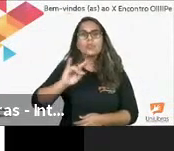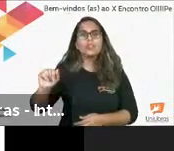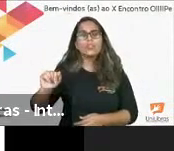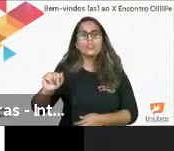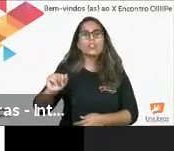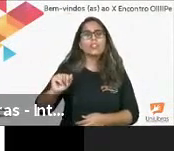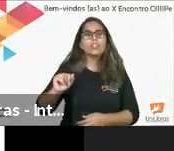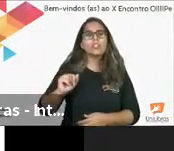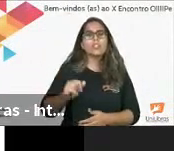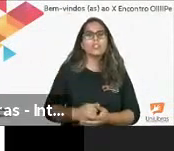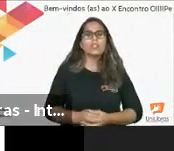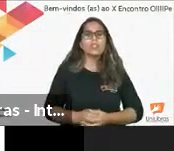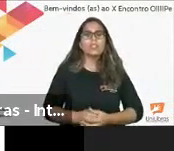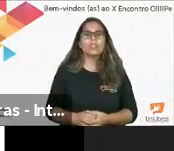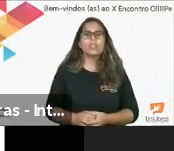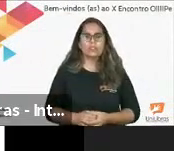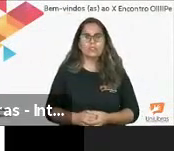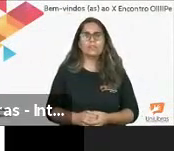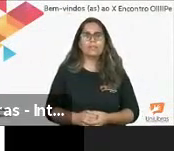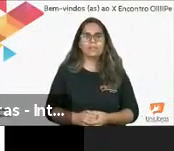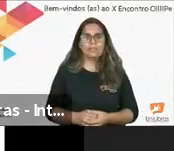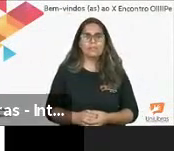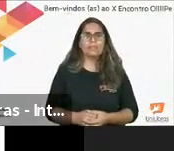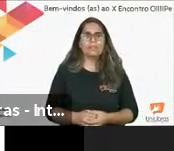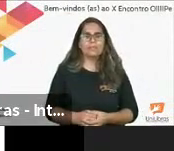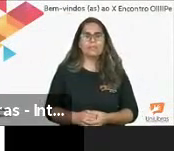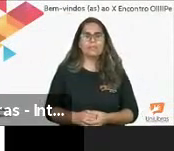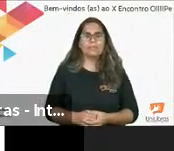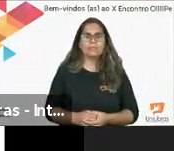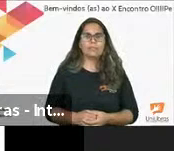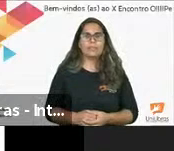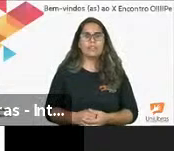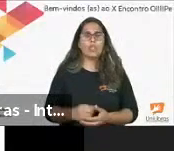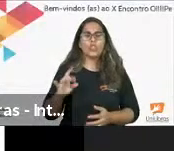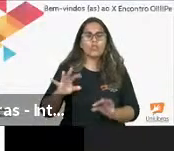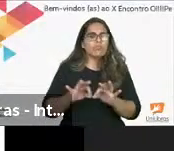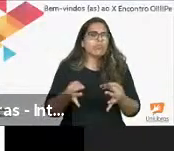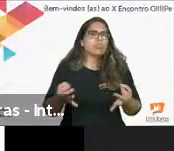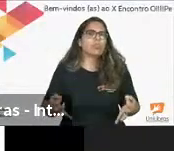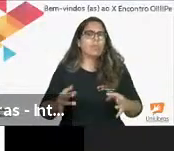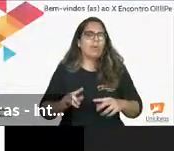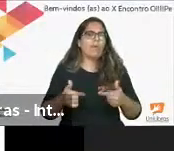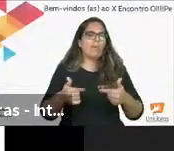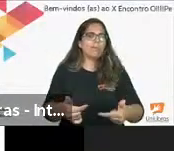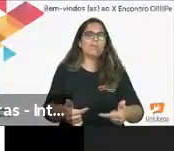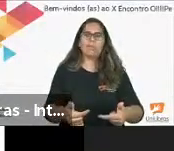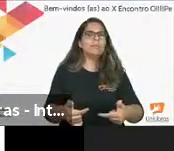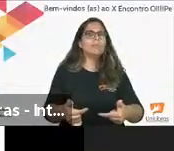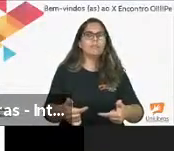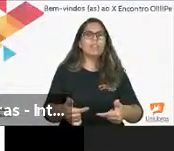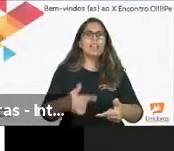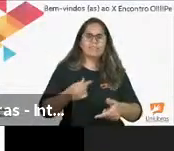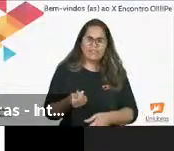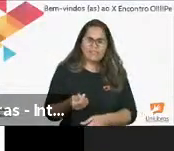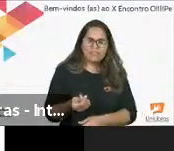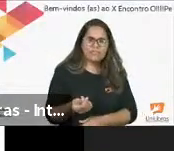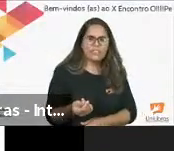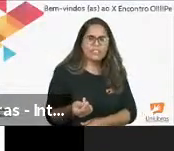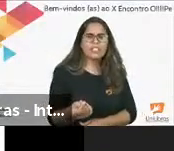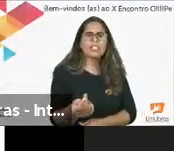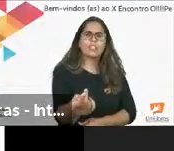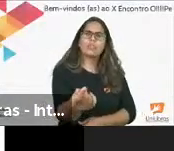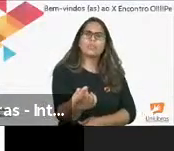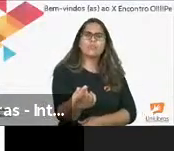malo, yo no lo veo ni bueno ni malo, lo veo simplemente operativo. Hay infinitas más, no sé